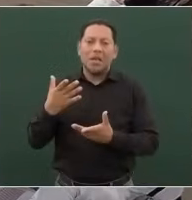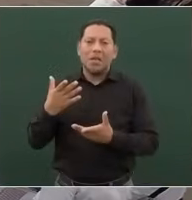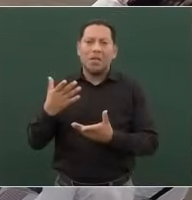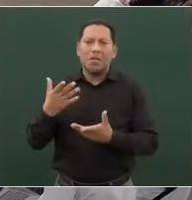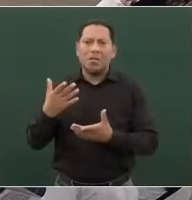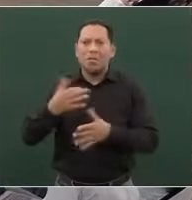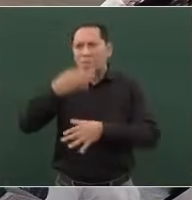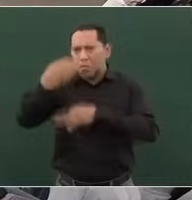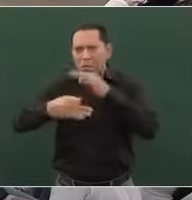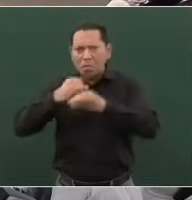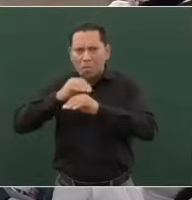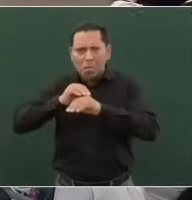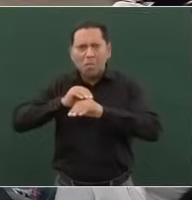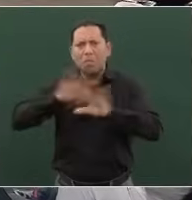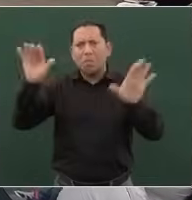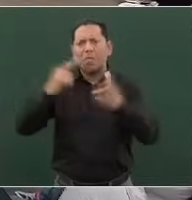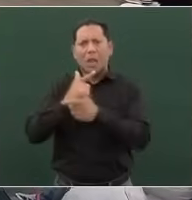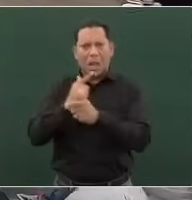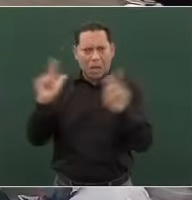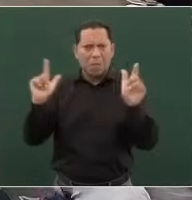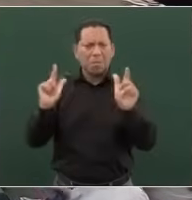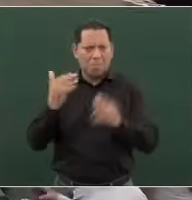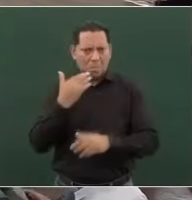un periodismo más libre.